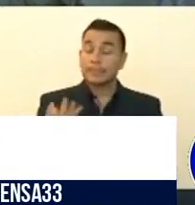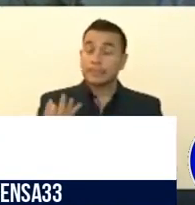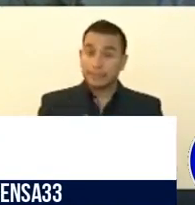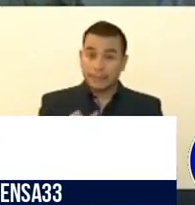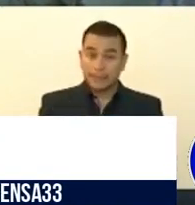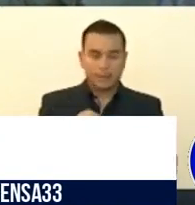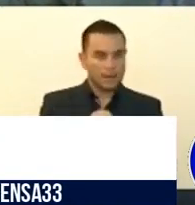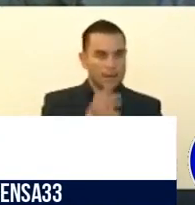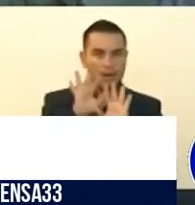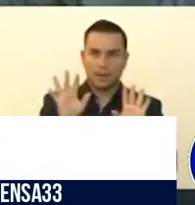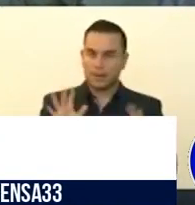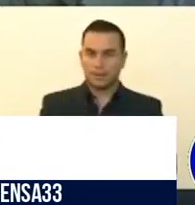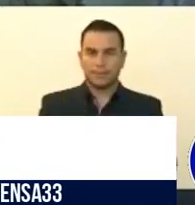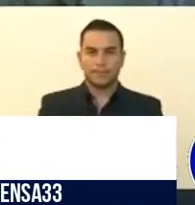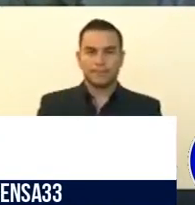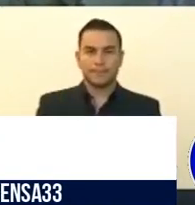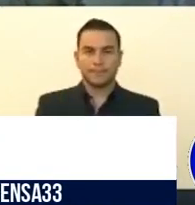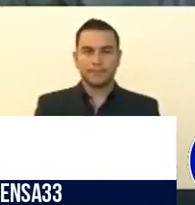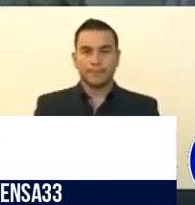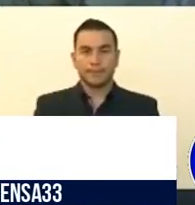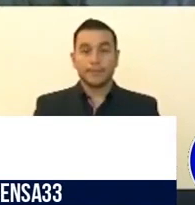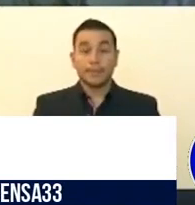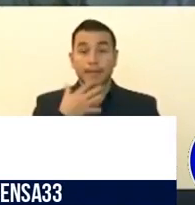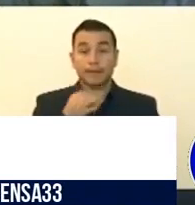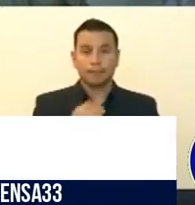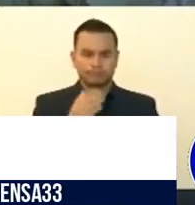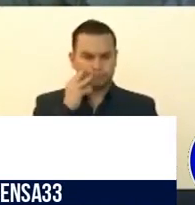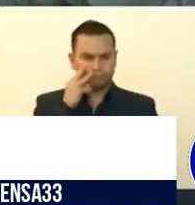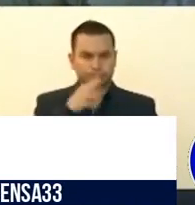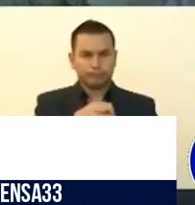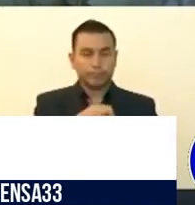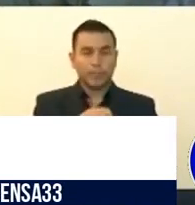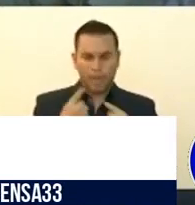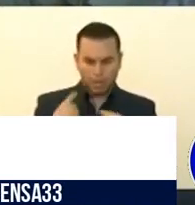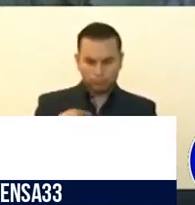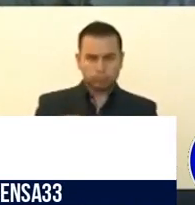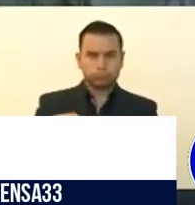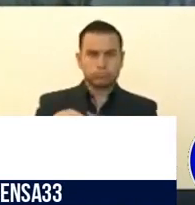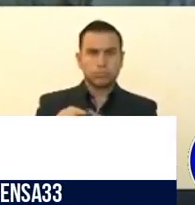todo. Mesa también lanzó un llamado a los grupos empresariales del